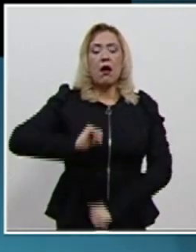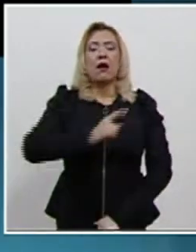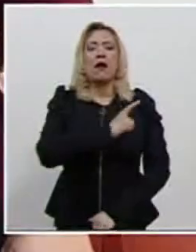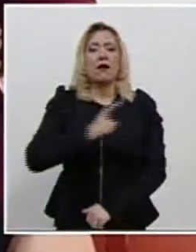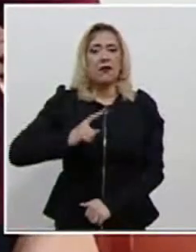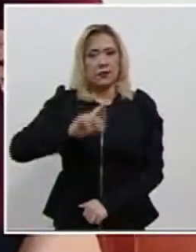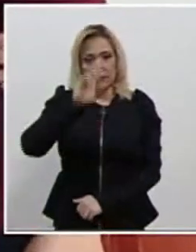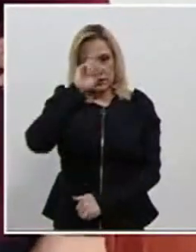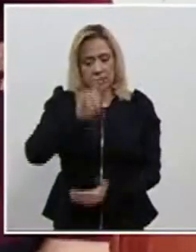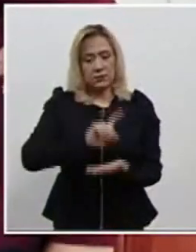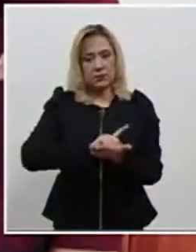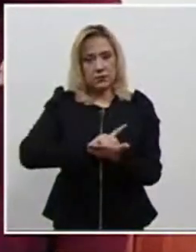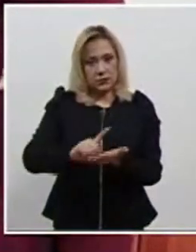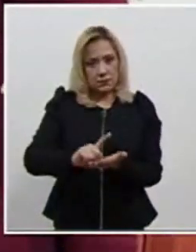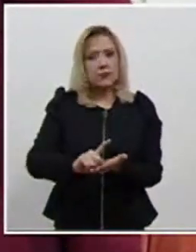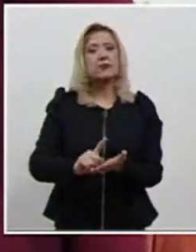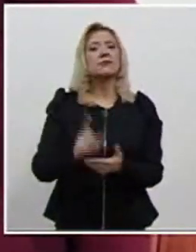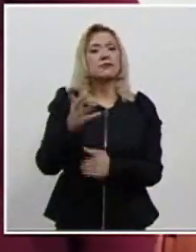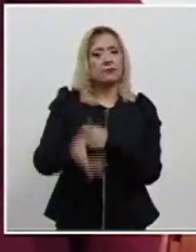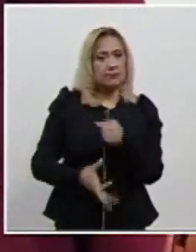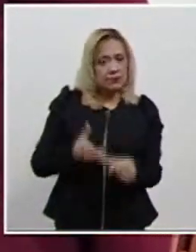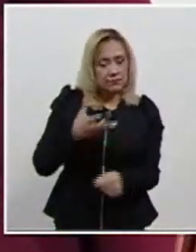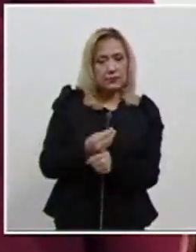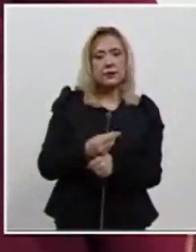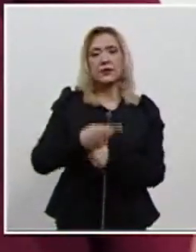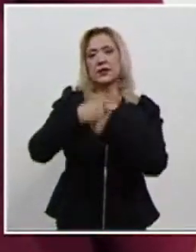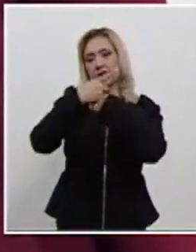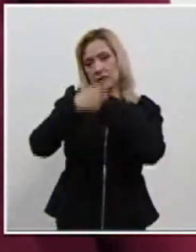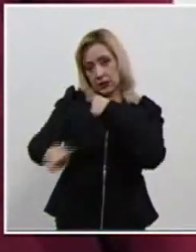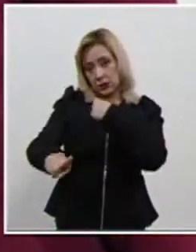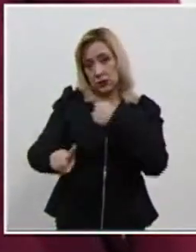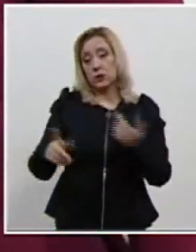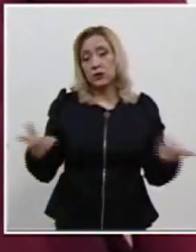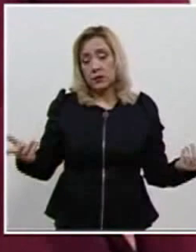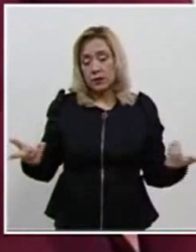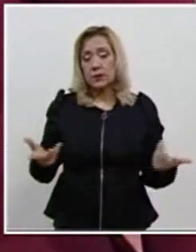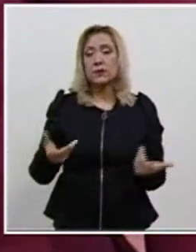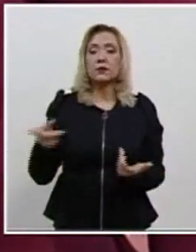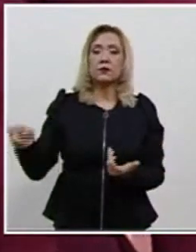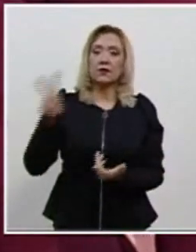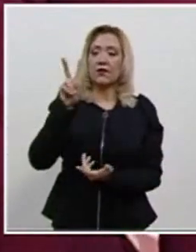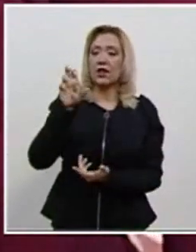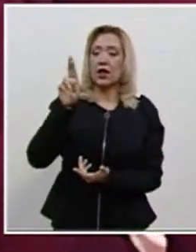el derecho a la justicia y a la reparación integral del daño, tanto